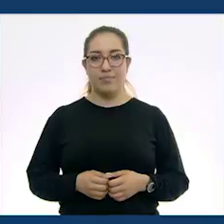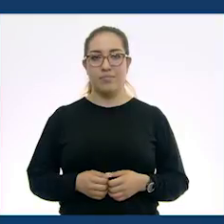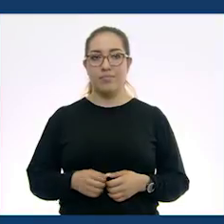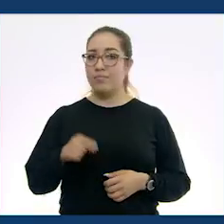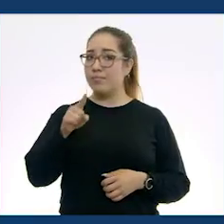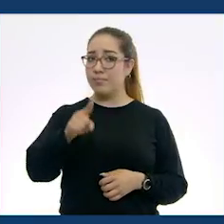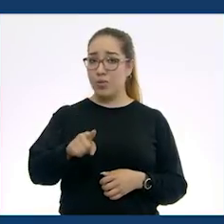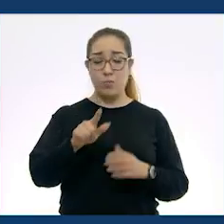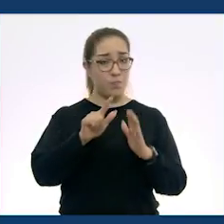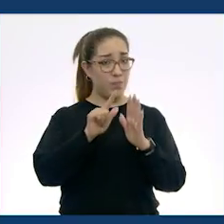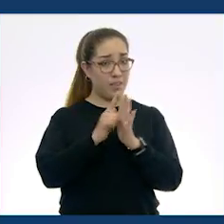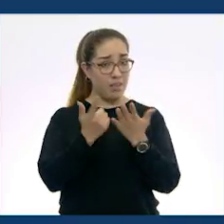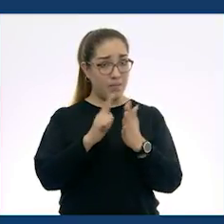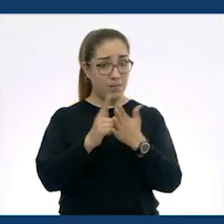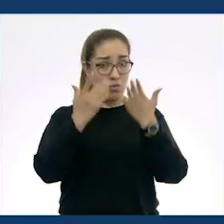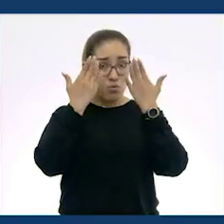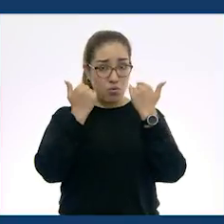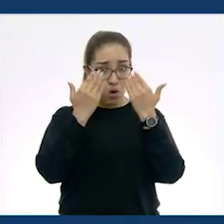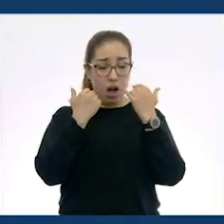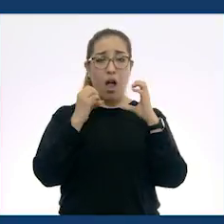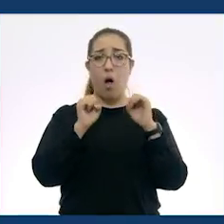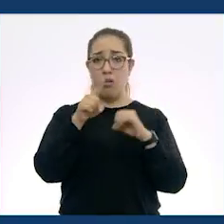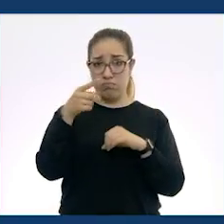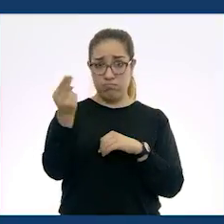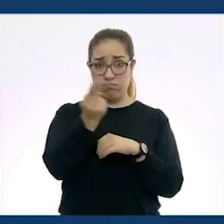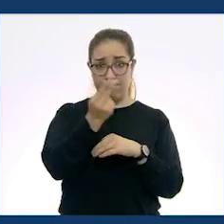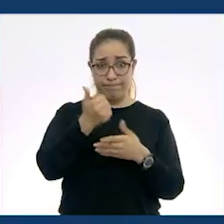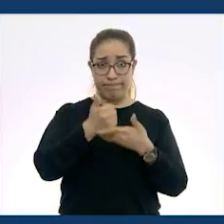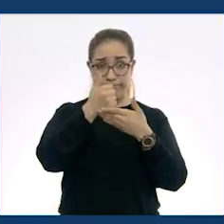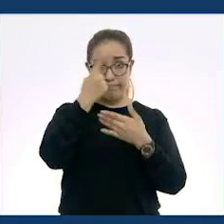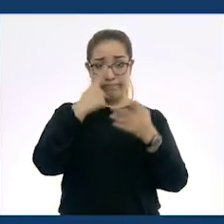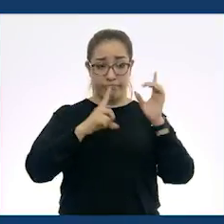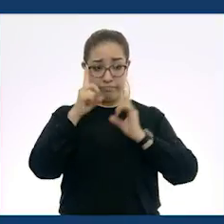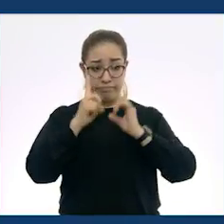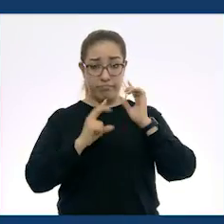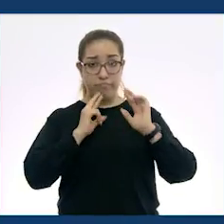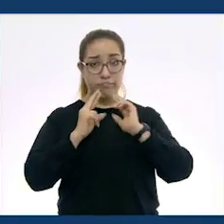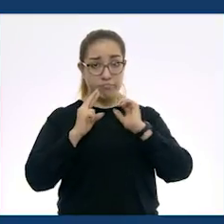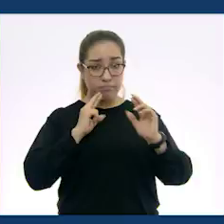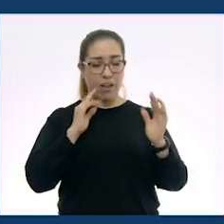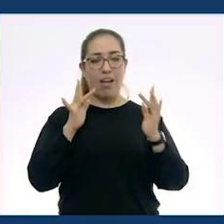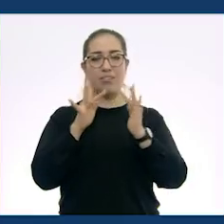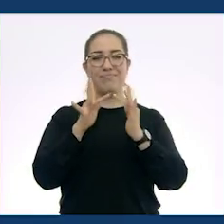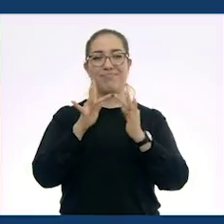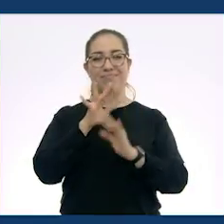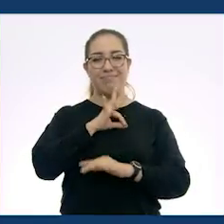Si no tienes el libro de texto o necesitas ayuda para responder las preguntas, contáctanos.